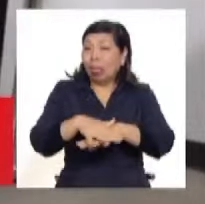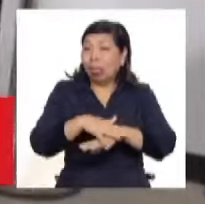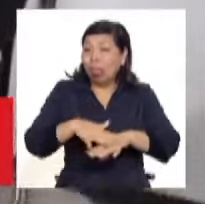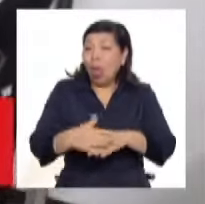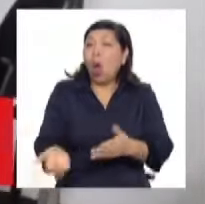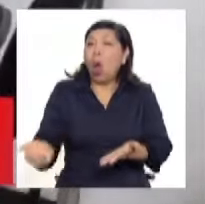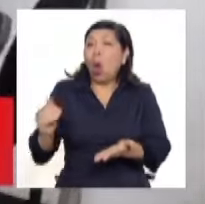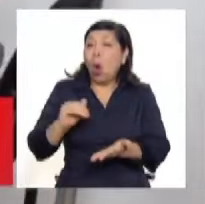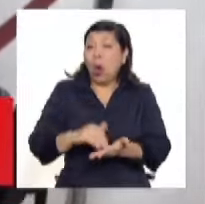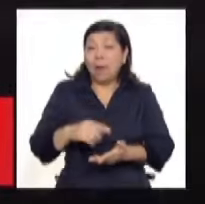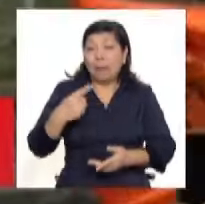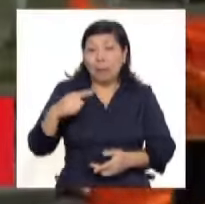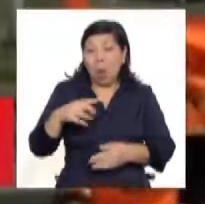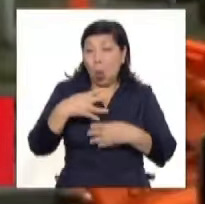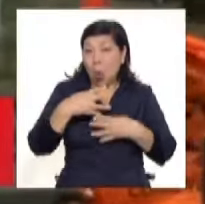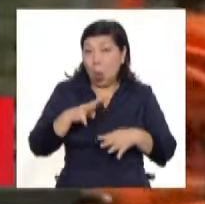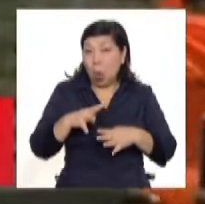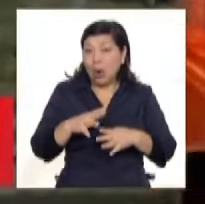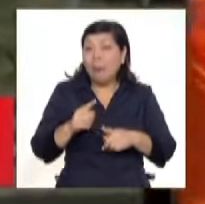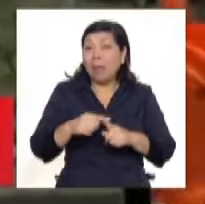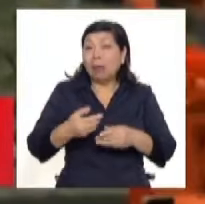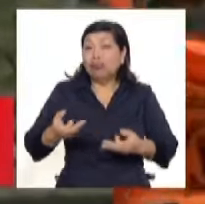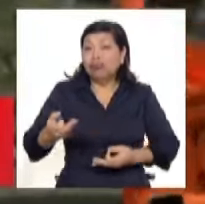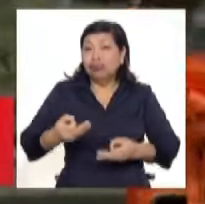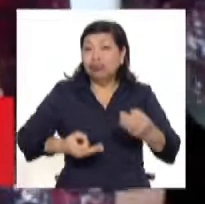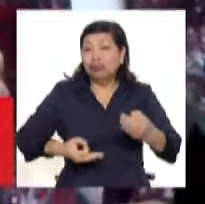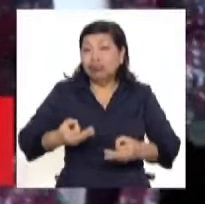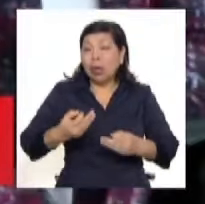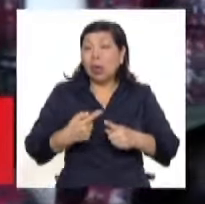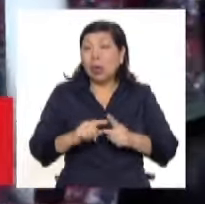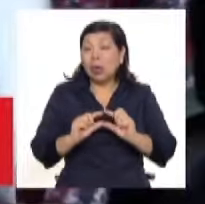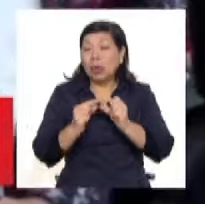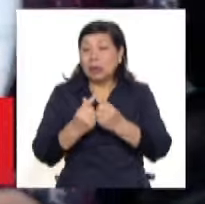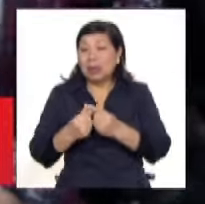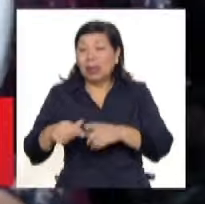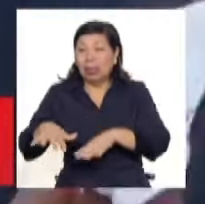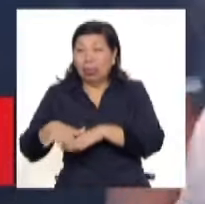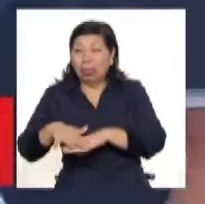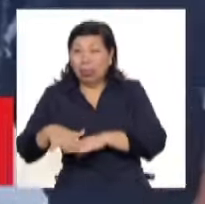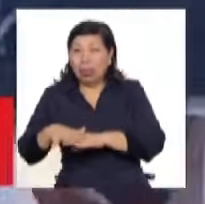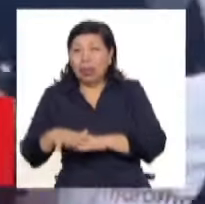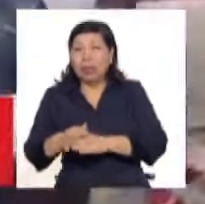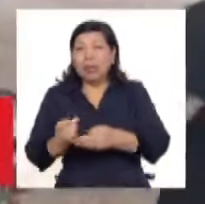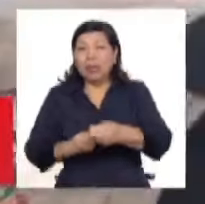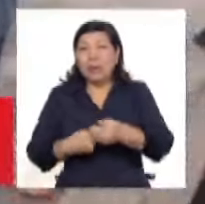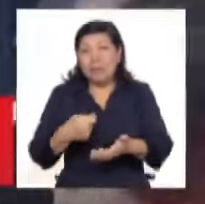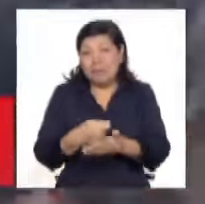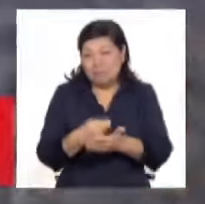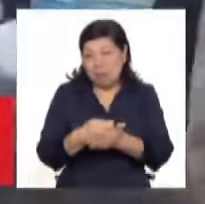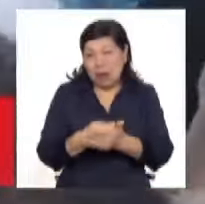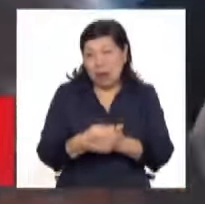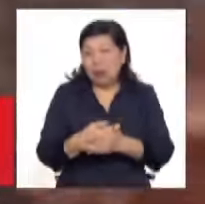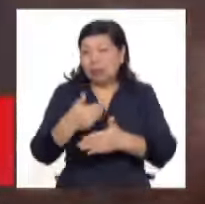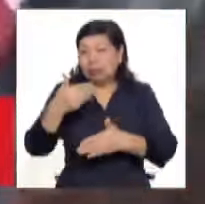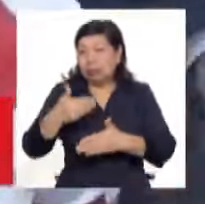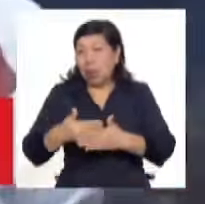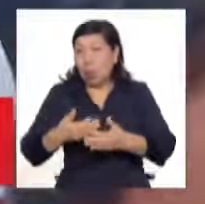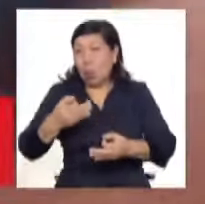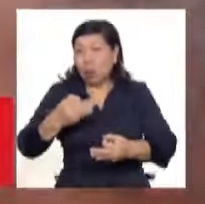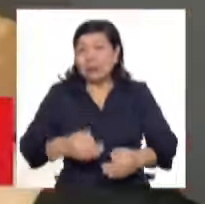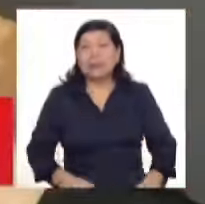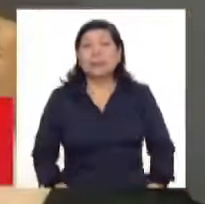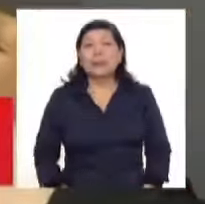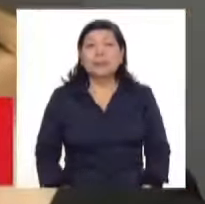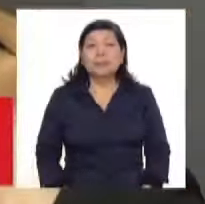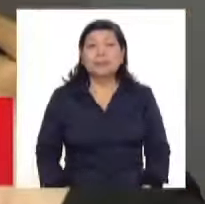comienza hoy 1 de julio. Los cargos incluyen los delitos de organización criminal, lavado de activos y obstrucción a la